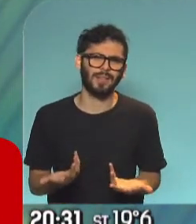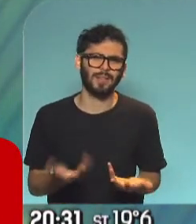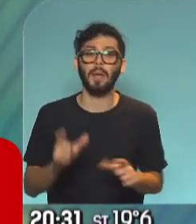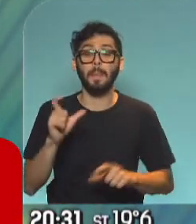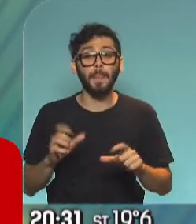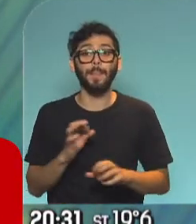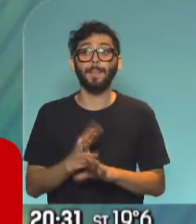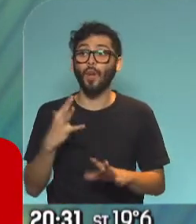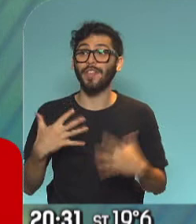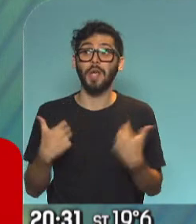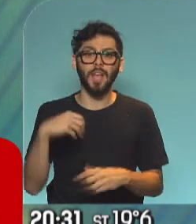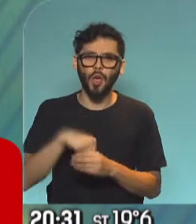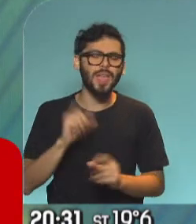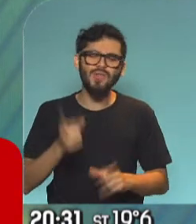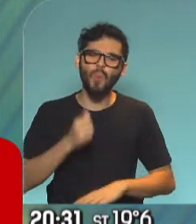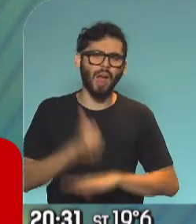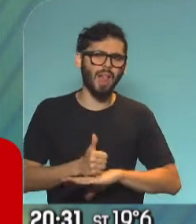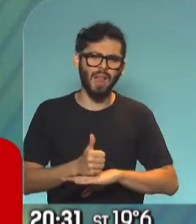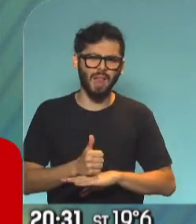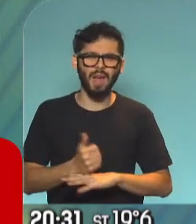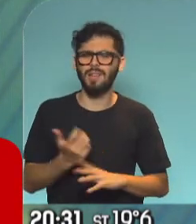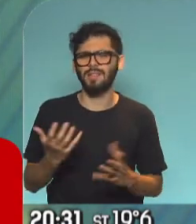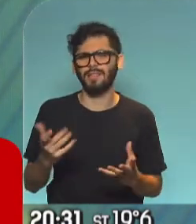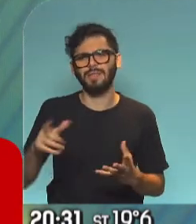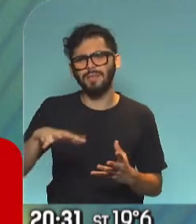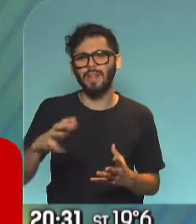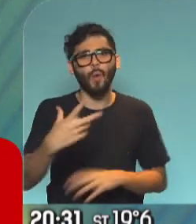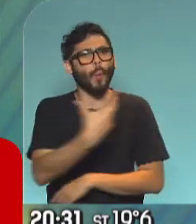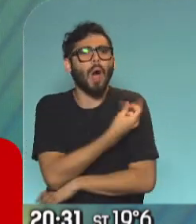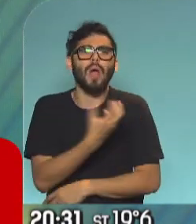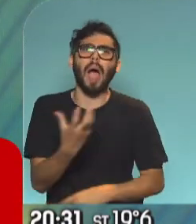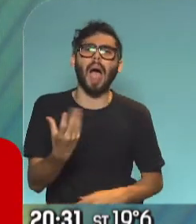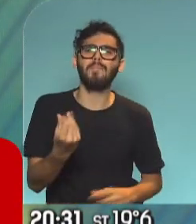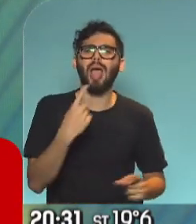los profesionales de salud está al pie del cañón. O sea que no le tenga miedo a la vacuna,